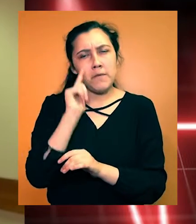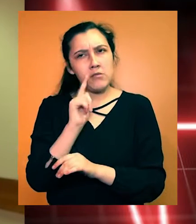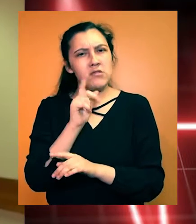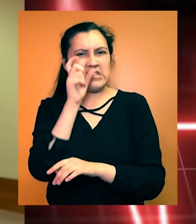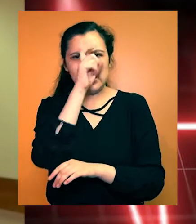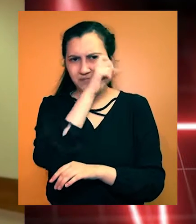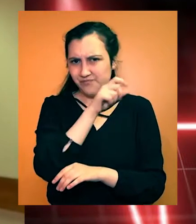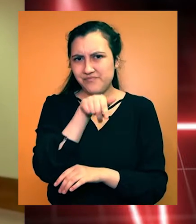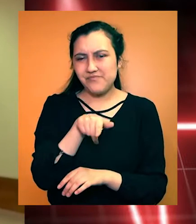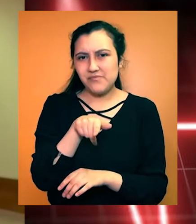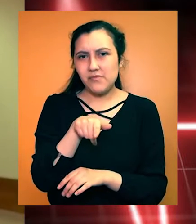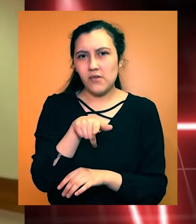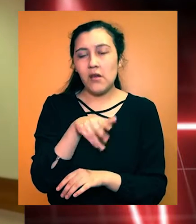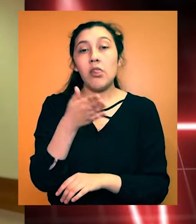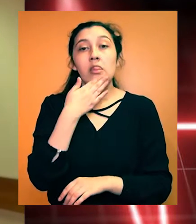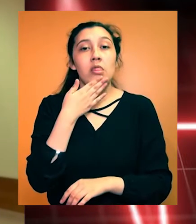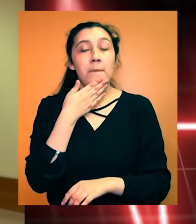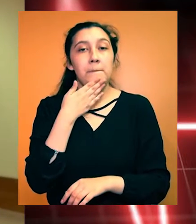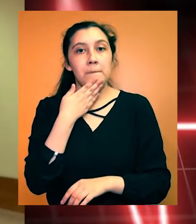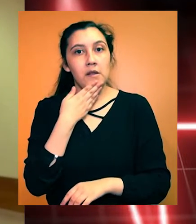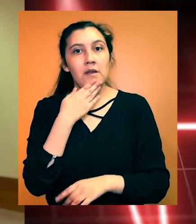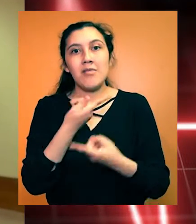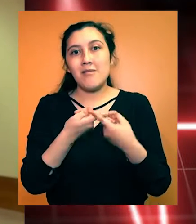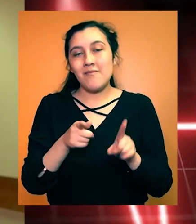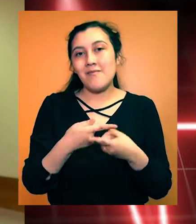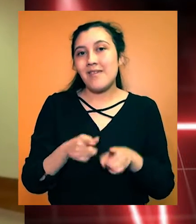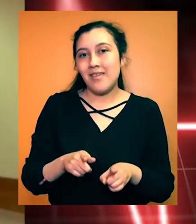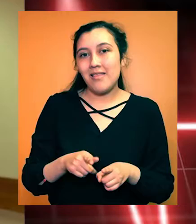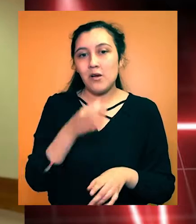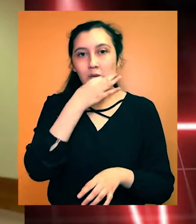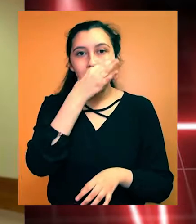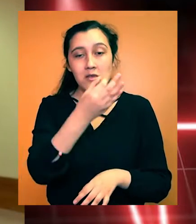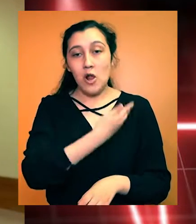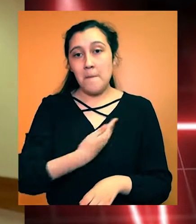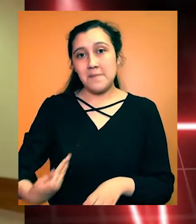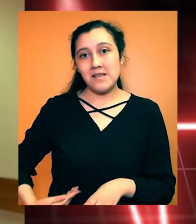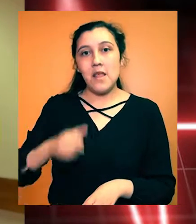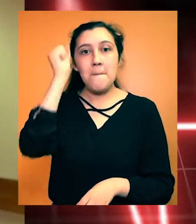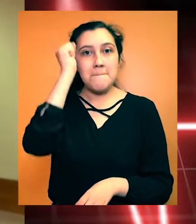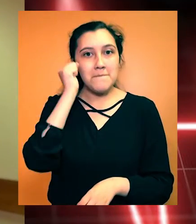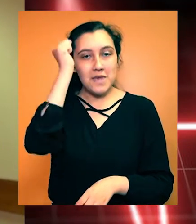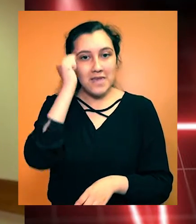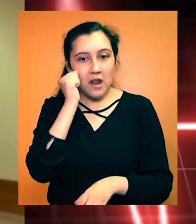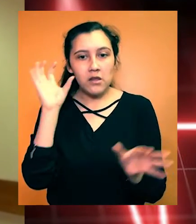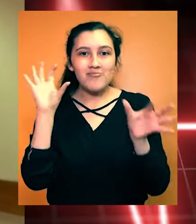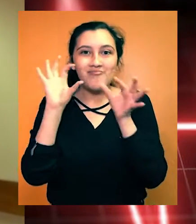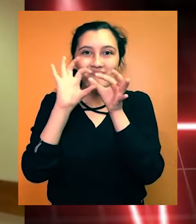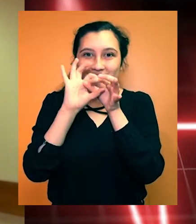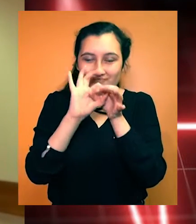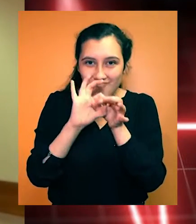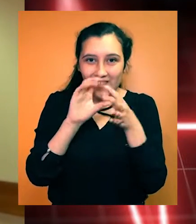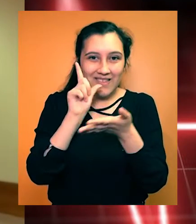gobierno regional. Y también se contrapone a lo que ha dicho el presidente Piñera de conectar y escuchar las demandas de la